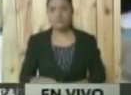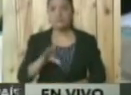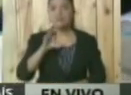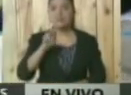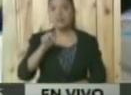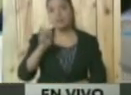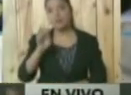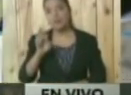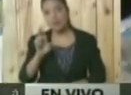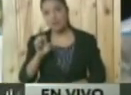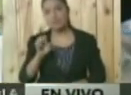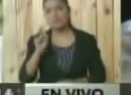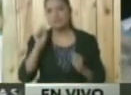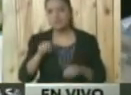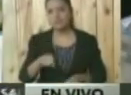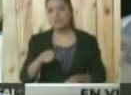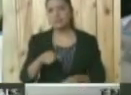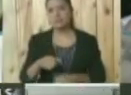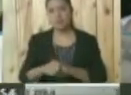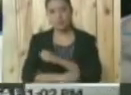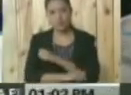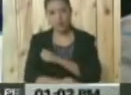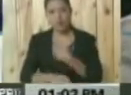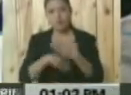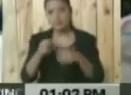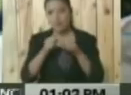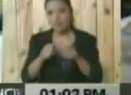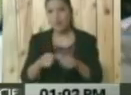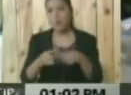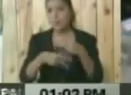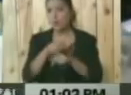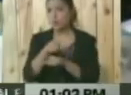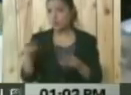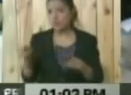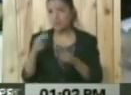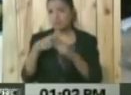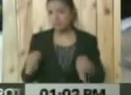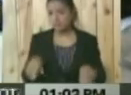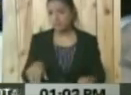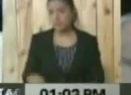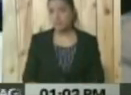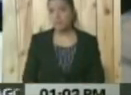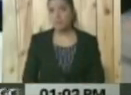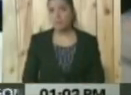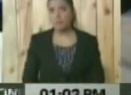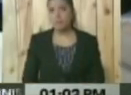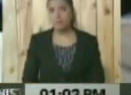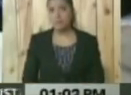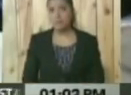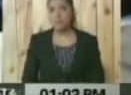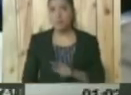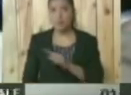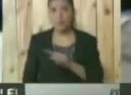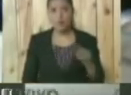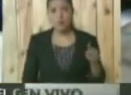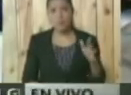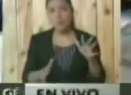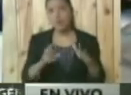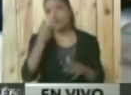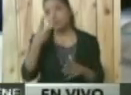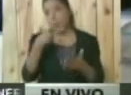Entonces el CNE convalidó de alguna manera un fraude al seguir adelante con un proceso que ustedes estaban impugnando. No, mire, cuando ellos de casi